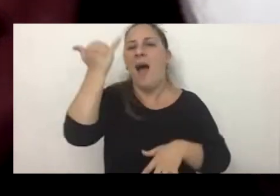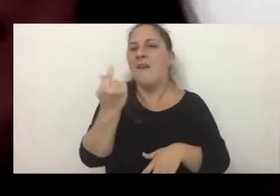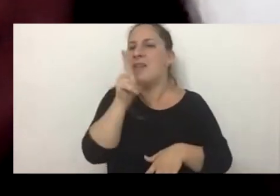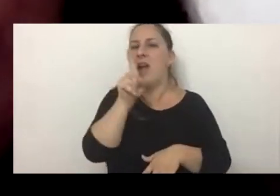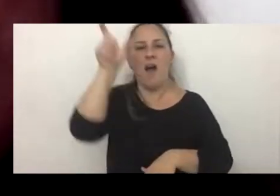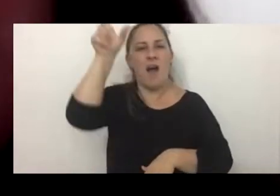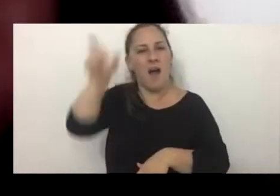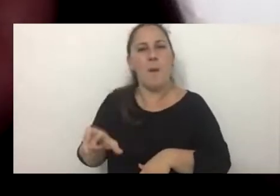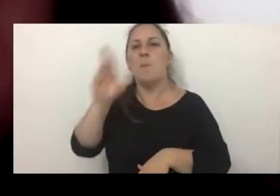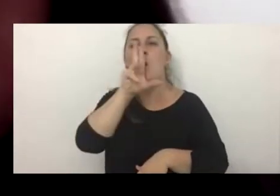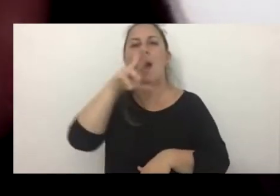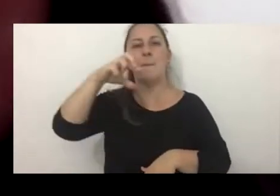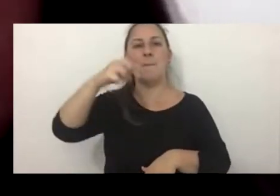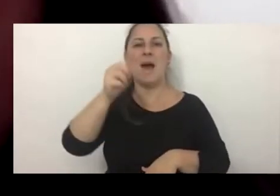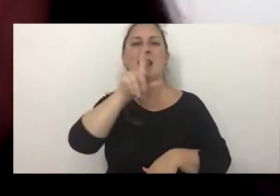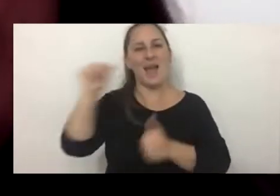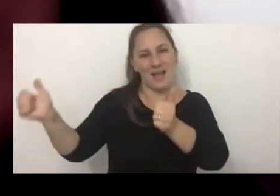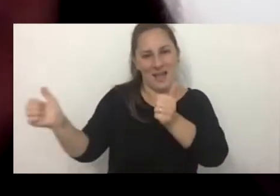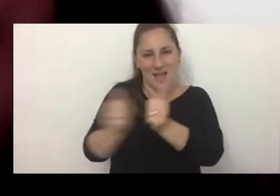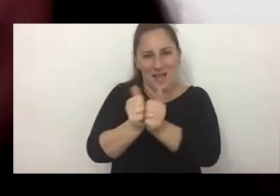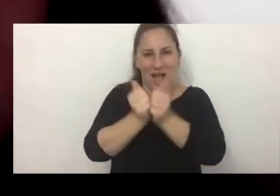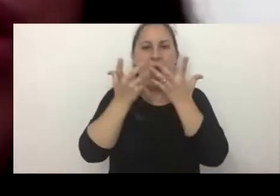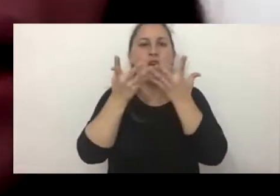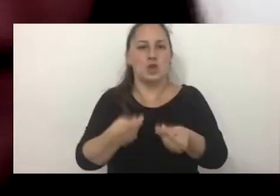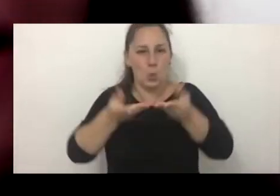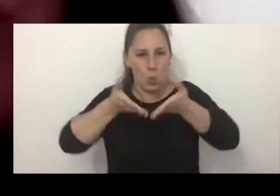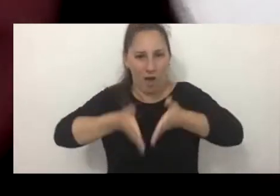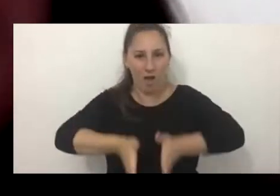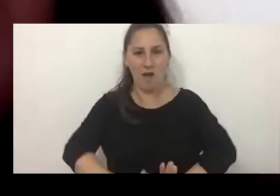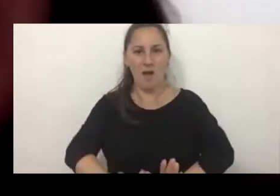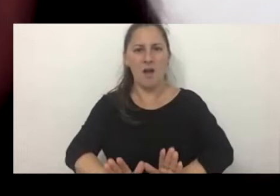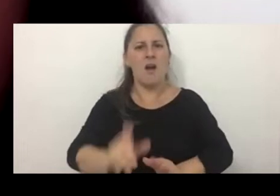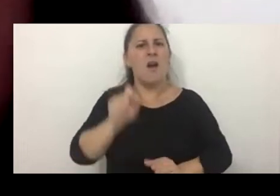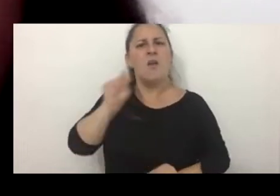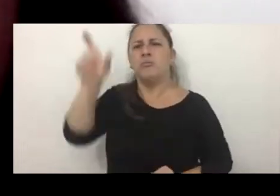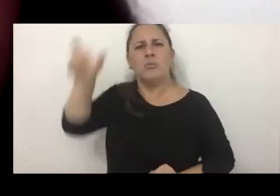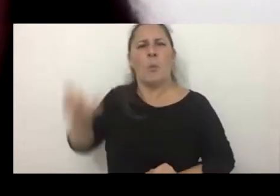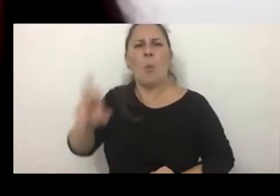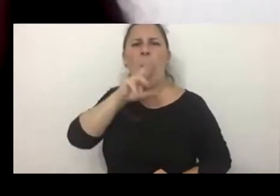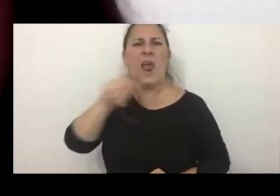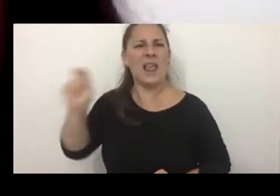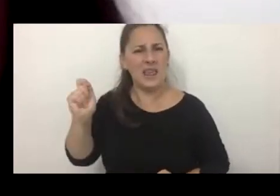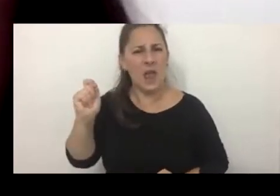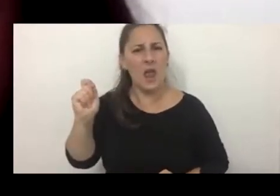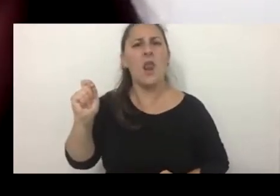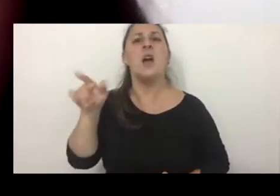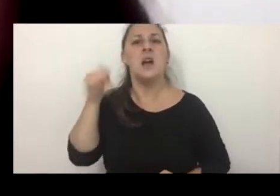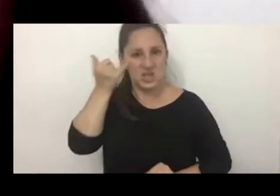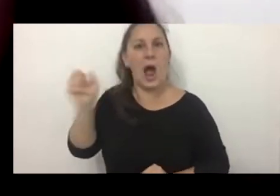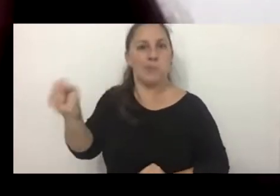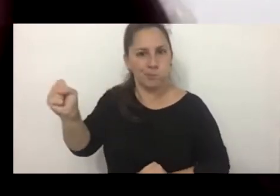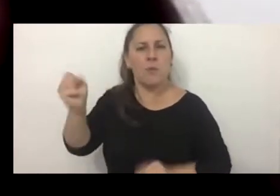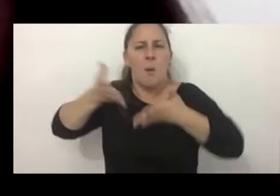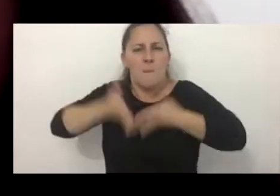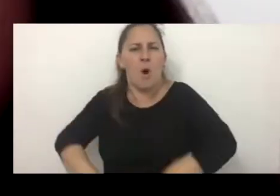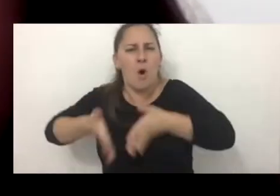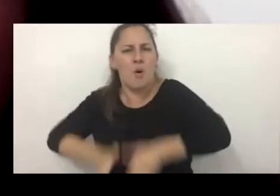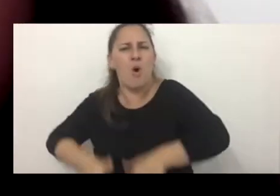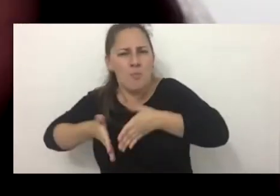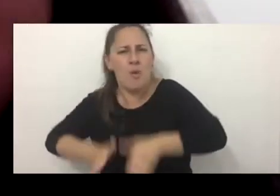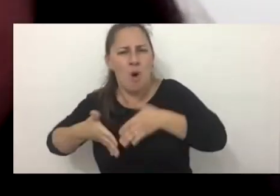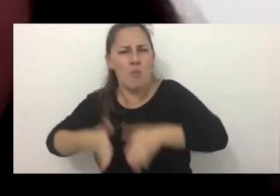del proceso sobre la marcha y en general se rodeaban de otras mujeres que eran las que acompañaban esos procesos. Con lo cual a